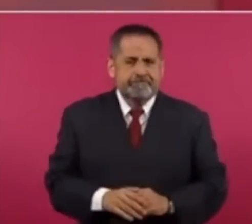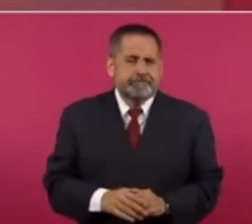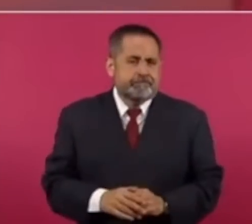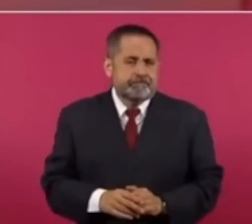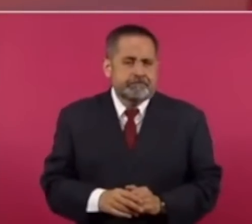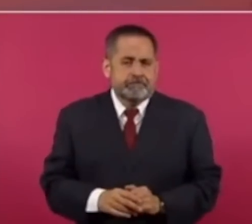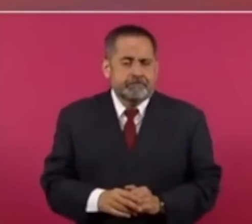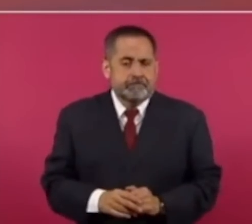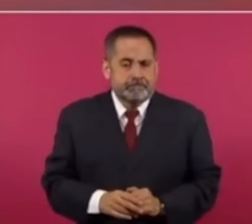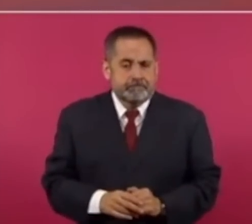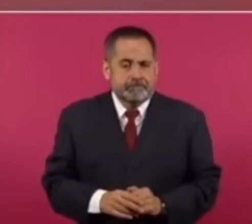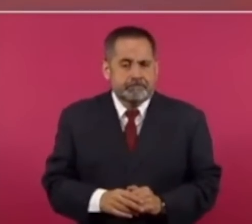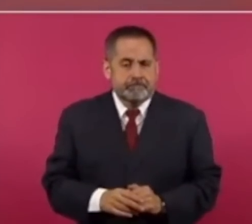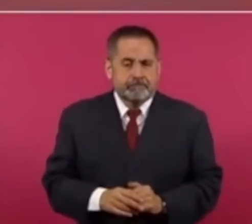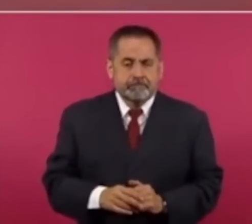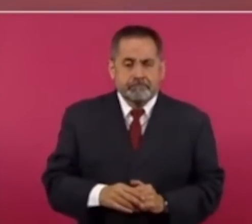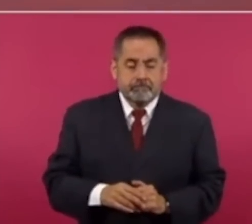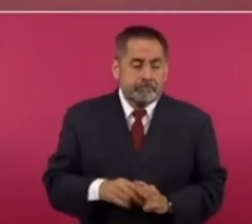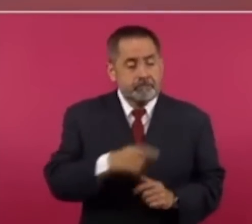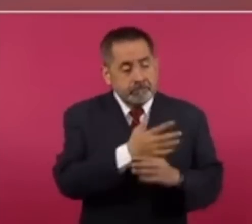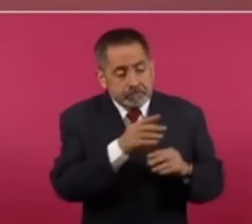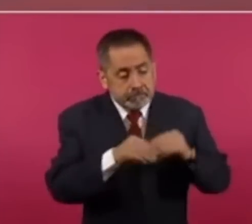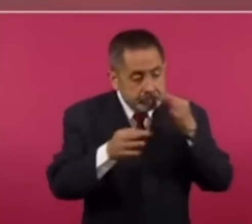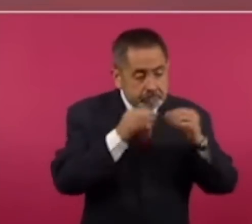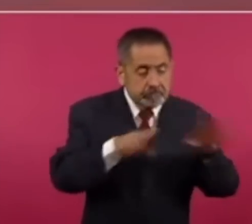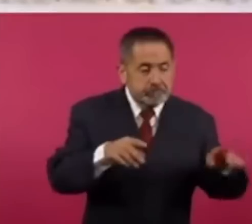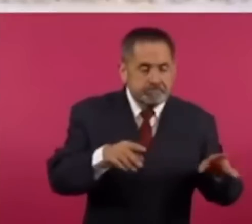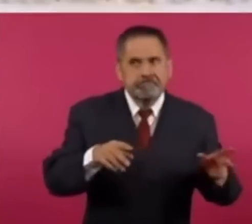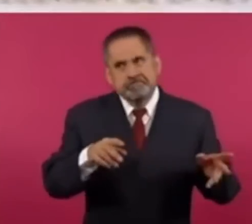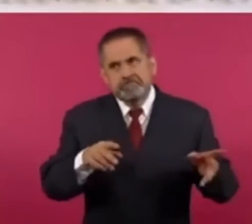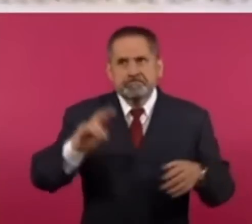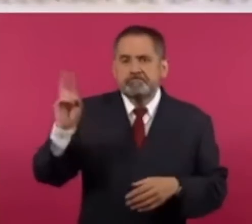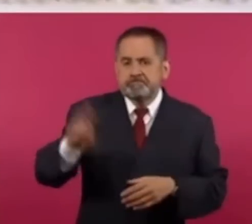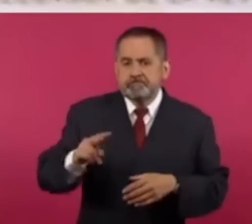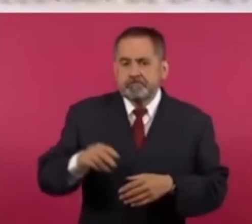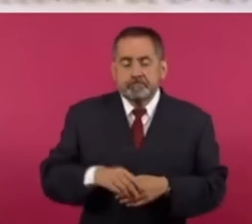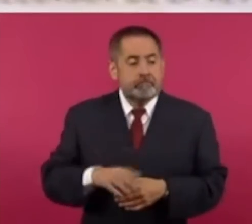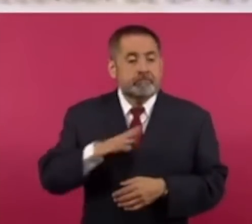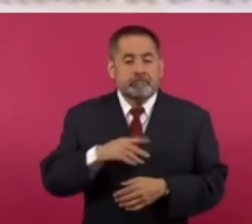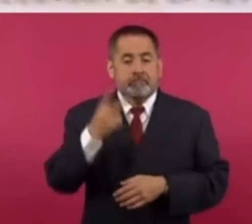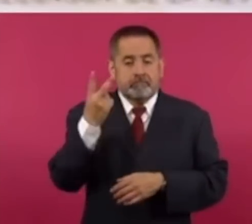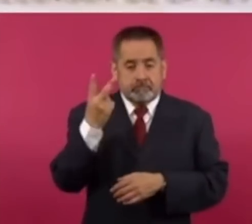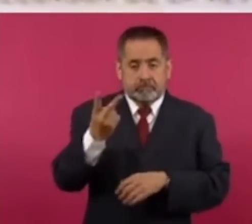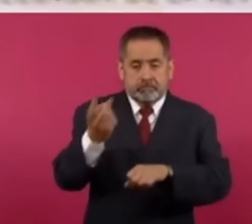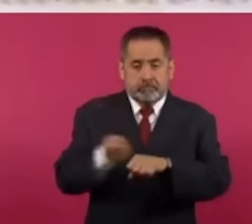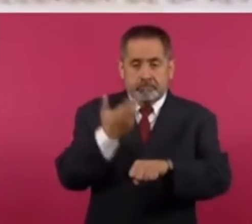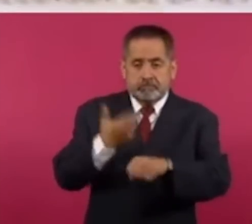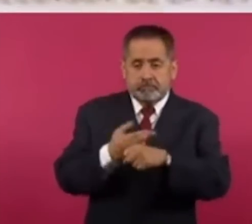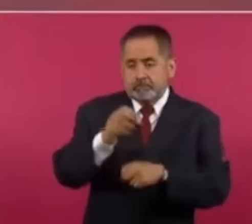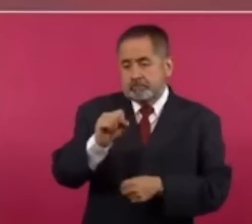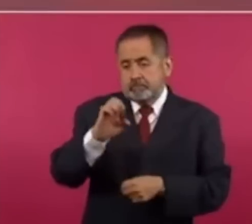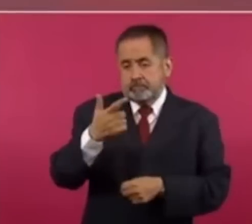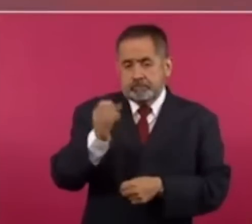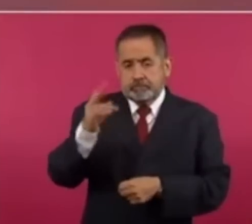Y dicen algo que es cierto, que no han podido dos secretarios de